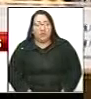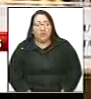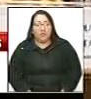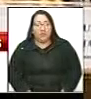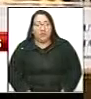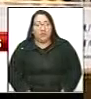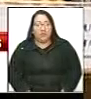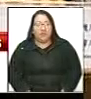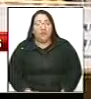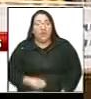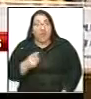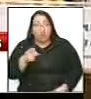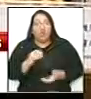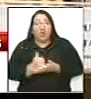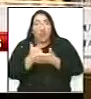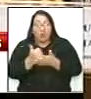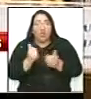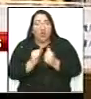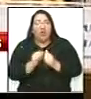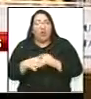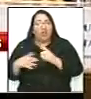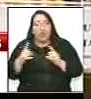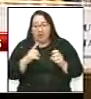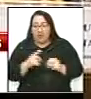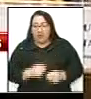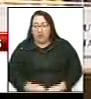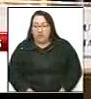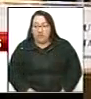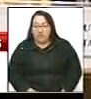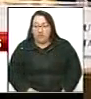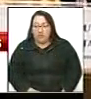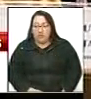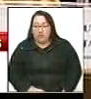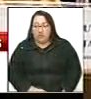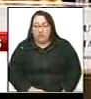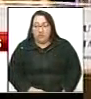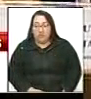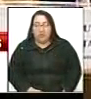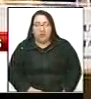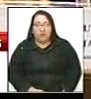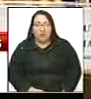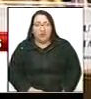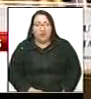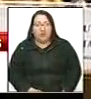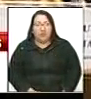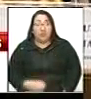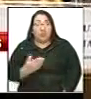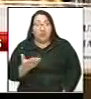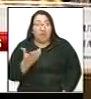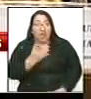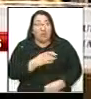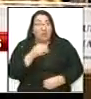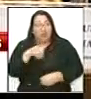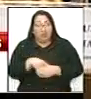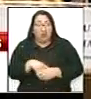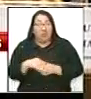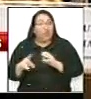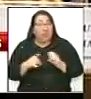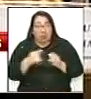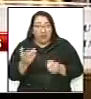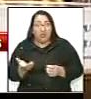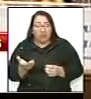nutre este debate, ¿no? Así que yo les pediría también a todos ustedes que antes de entrar a votación